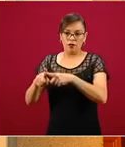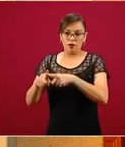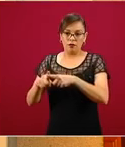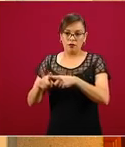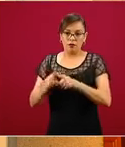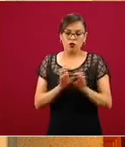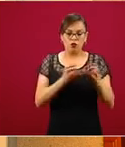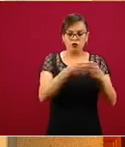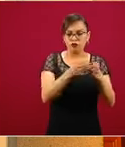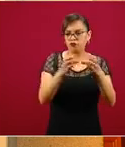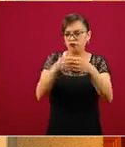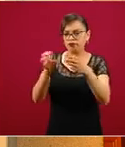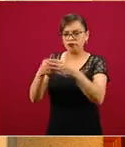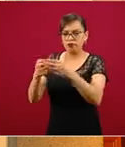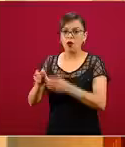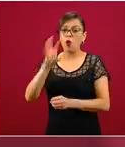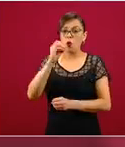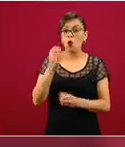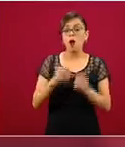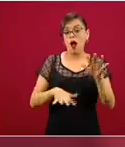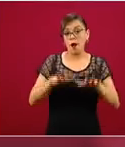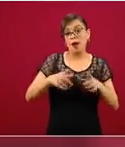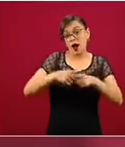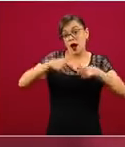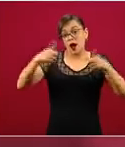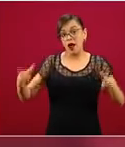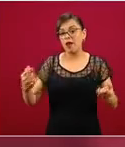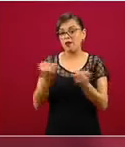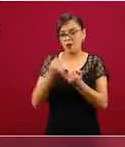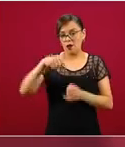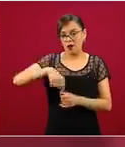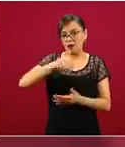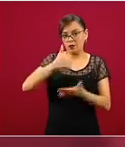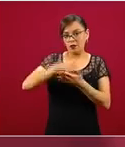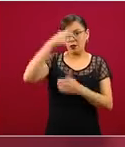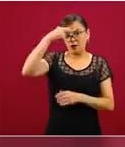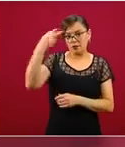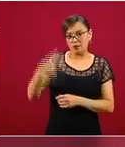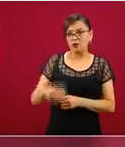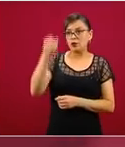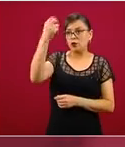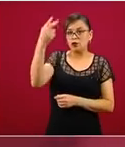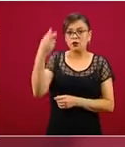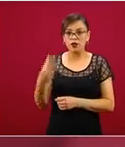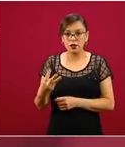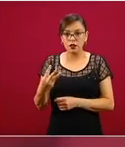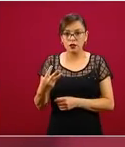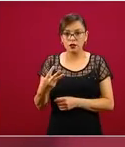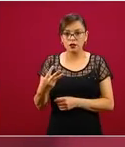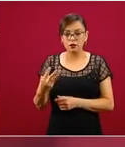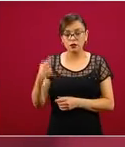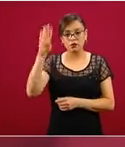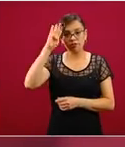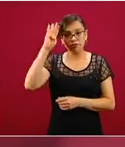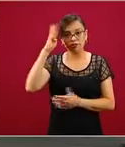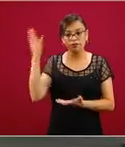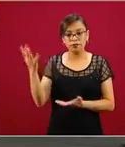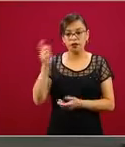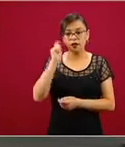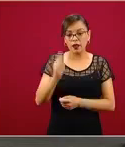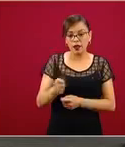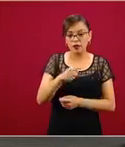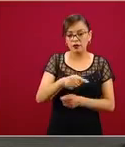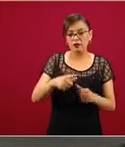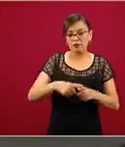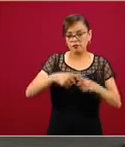tan pequeños, como el de la Ciudad de México, que tiene 2/3 partes casi del tamaño de los